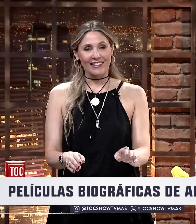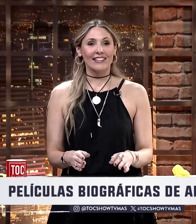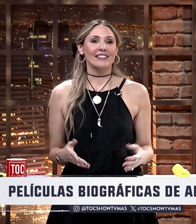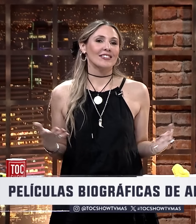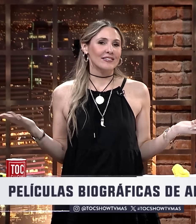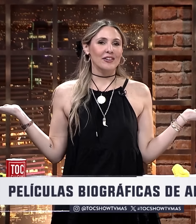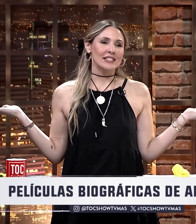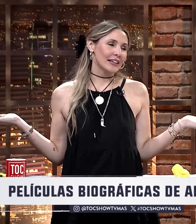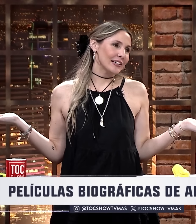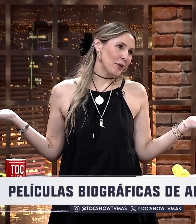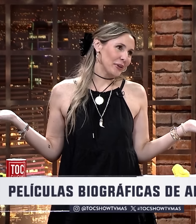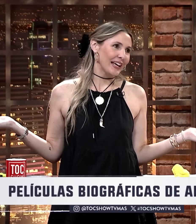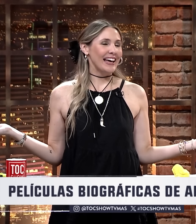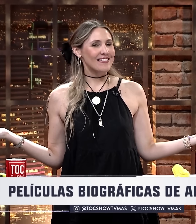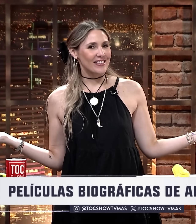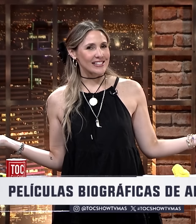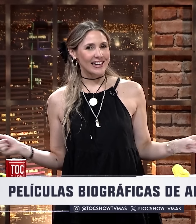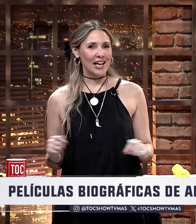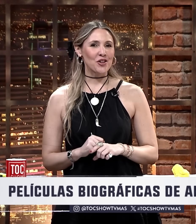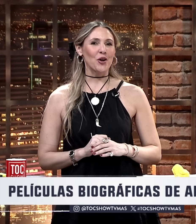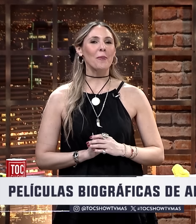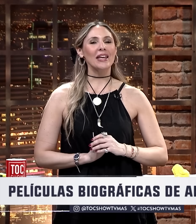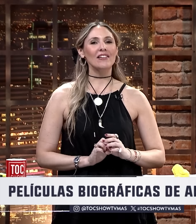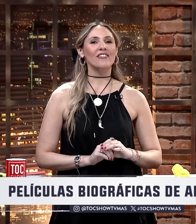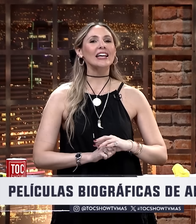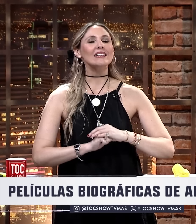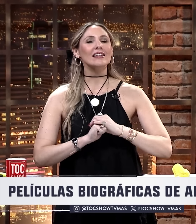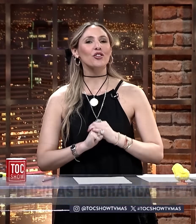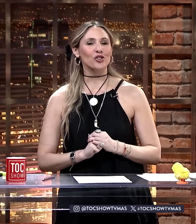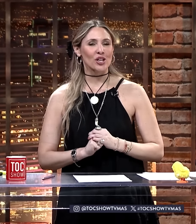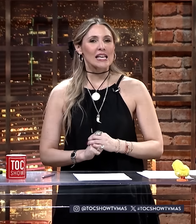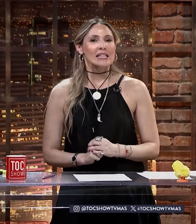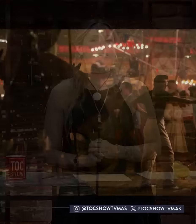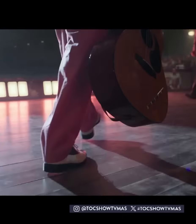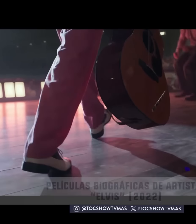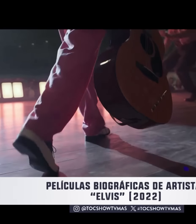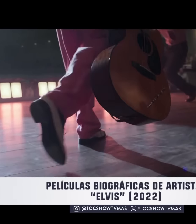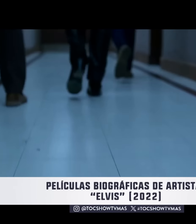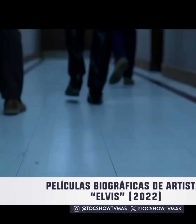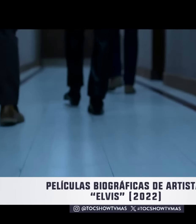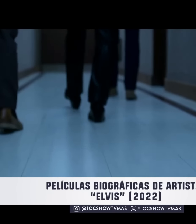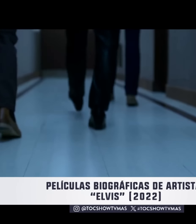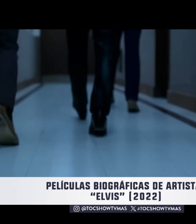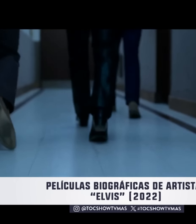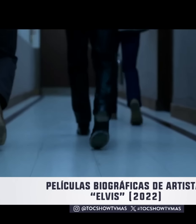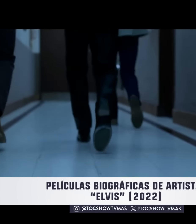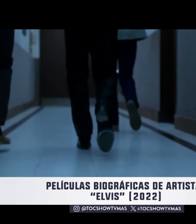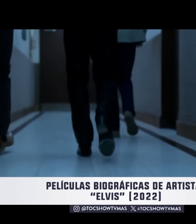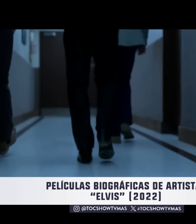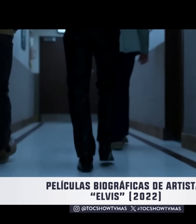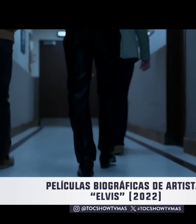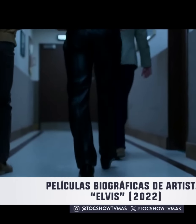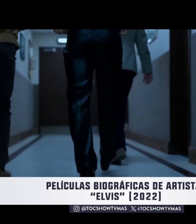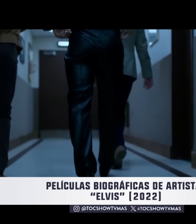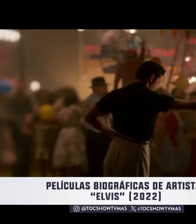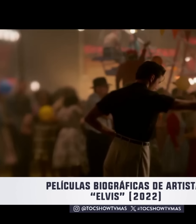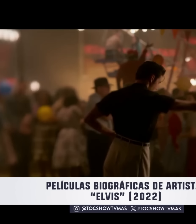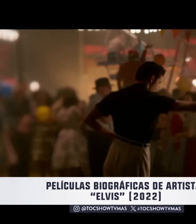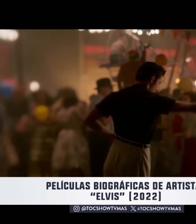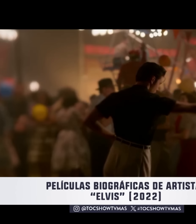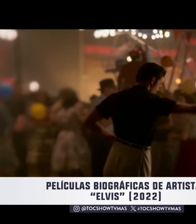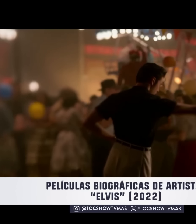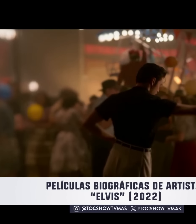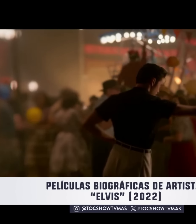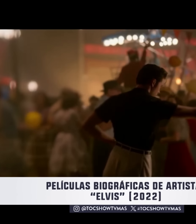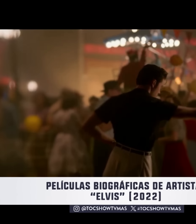Oye, lo hice el nombre, Elvis, el año 2022. Exactamente. Sin embargo, como yo tenía soy tan fanática de